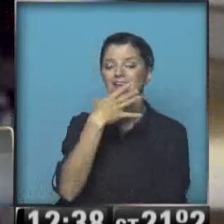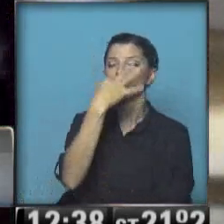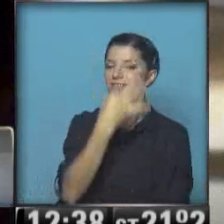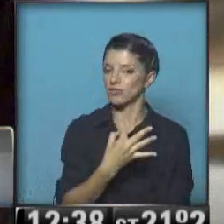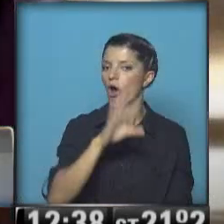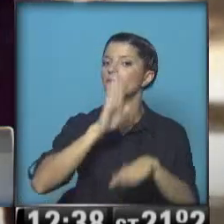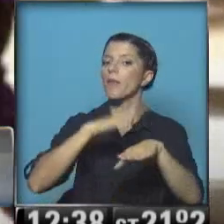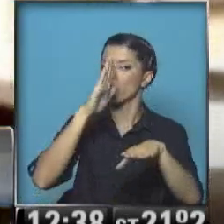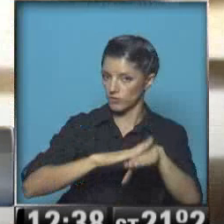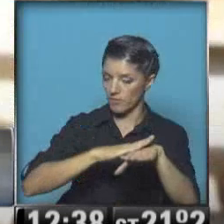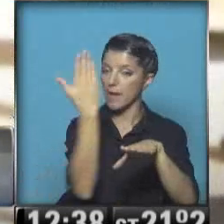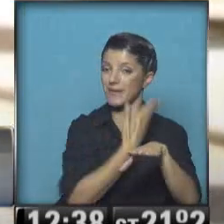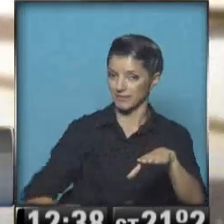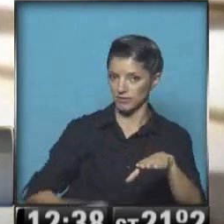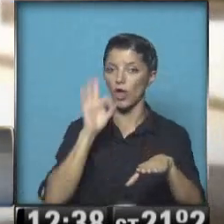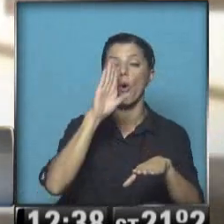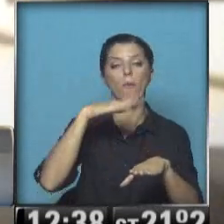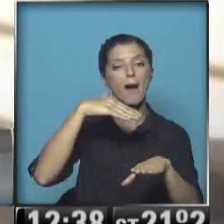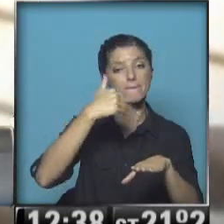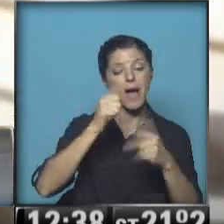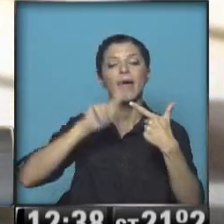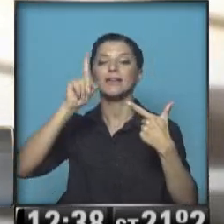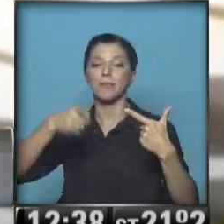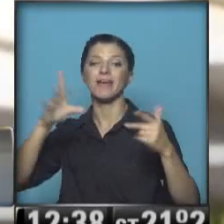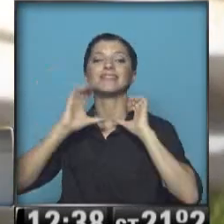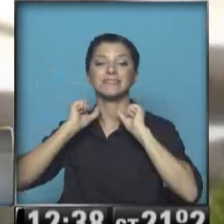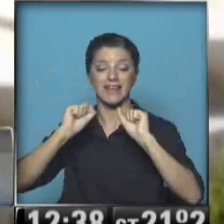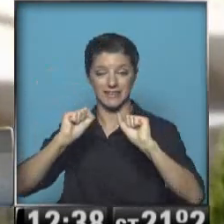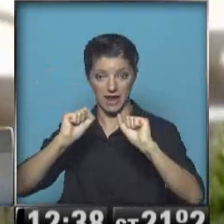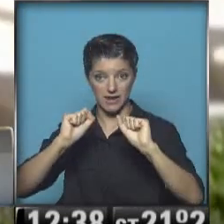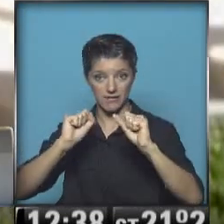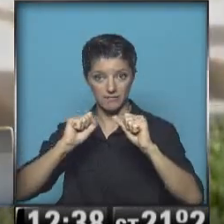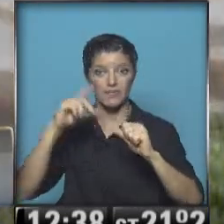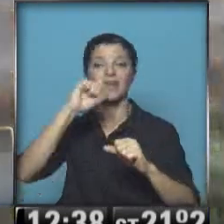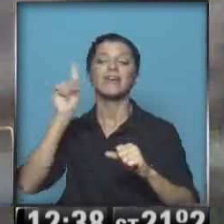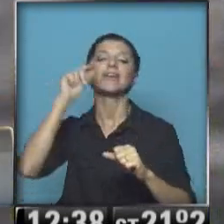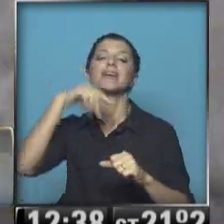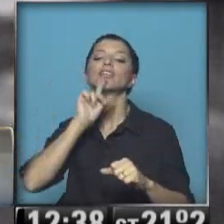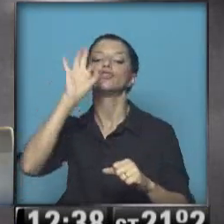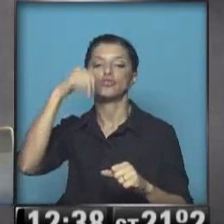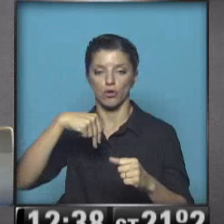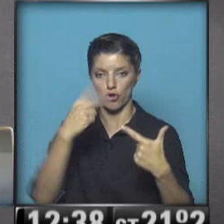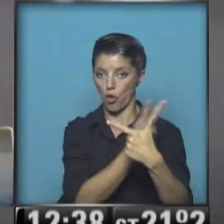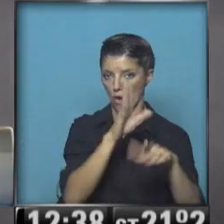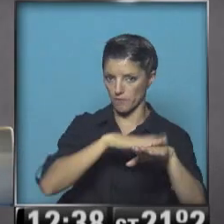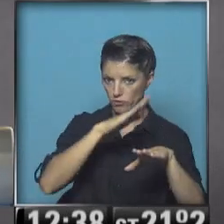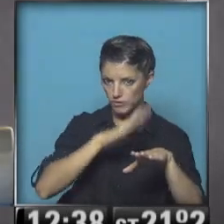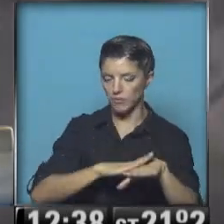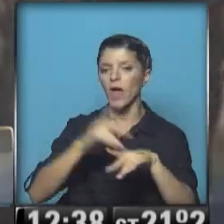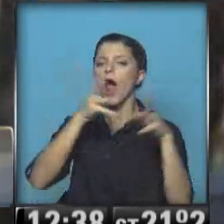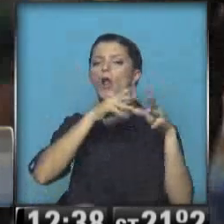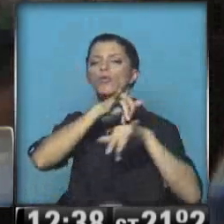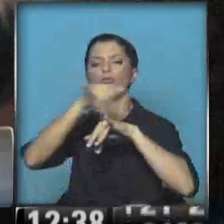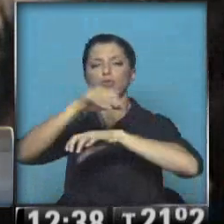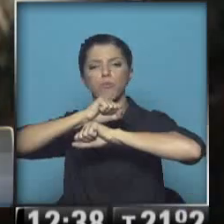se atribuye tanto al presidente Barack Obama como a la entonces secretaria de estado hillary Clinton bombardeos aéreos y